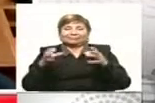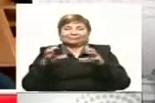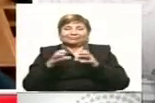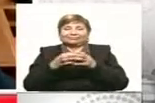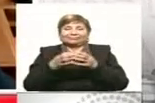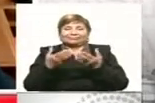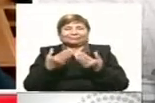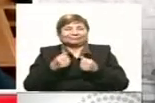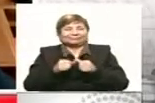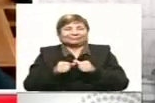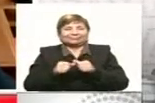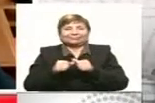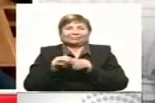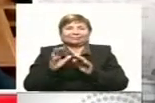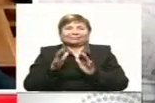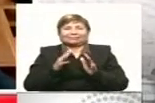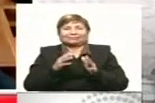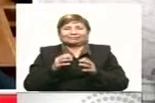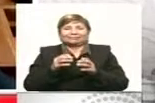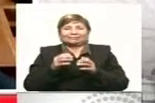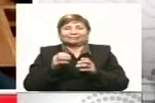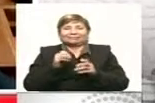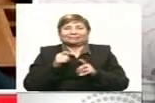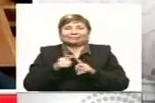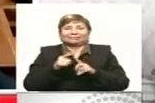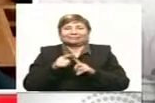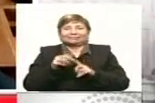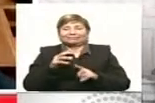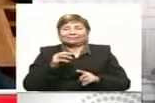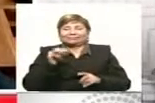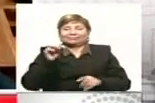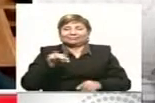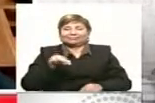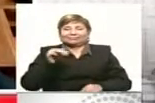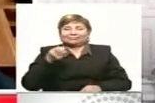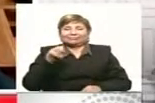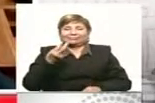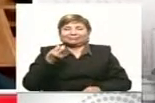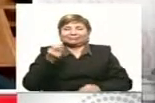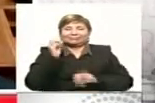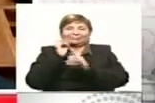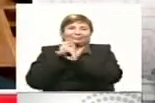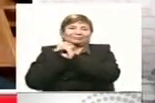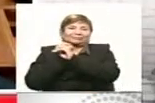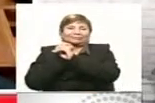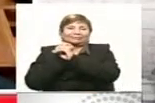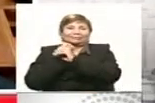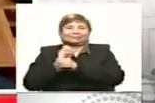continuando con nuestra décima sesión extraordinaria de hoy día, martes 12 de octubre,